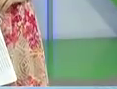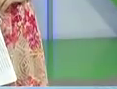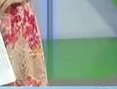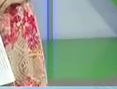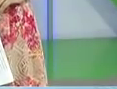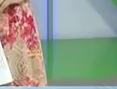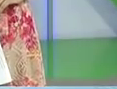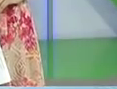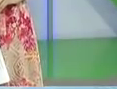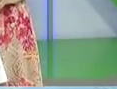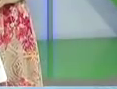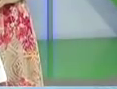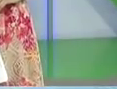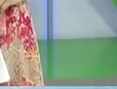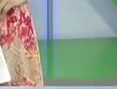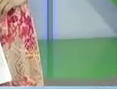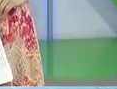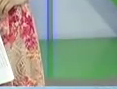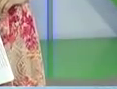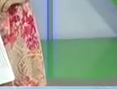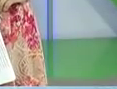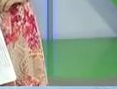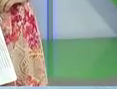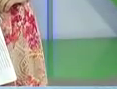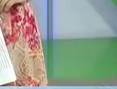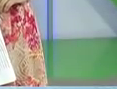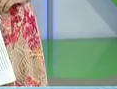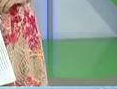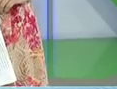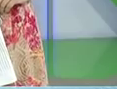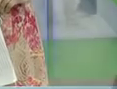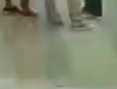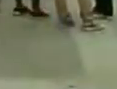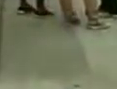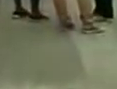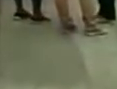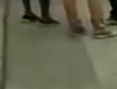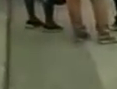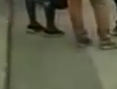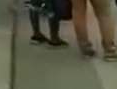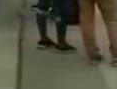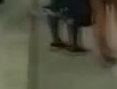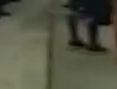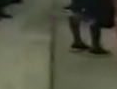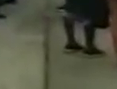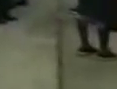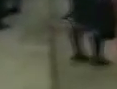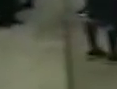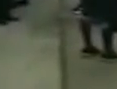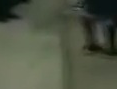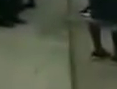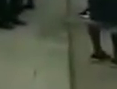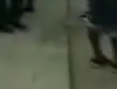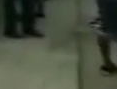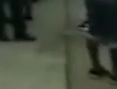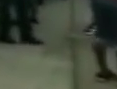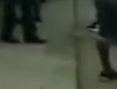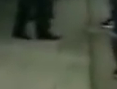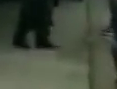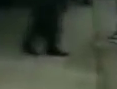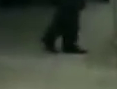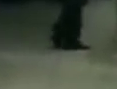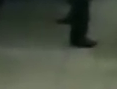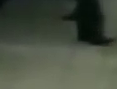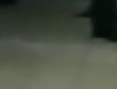Efectivamente, gracias compañeros, amigos televidentes. La mañana de hoy nos encontramos desde los exteriores de la Comisión de Tránsito del